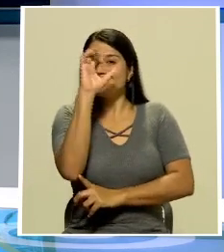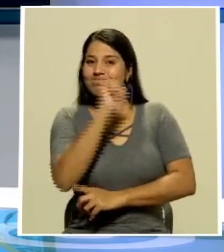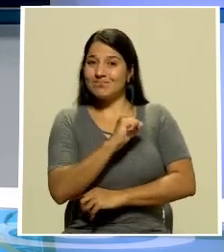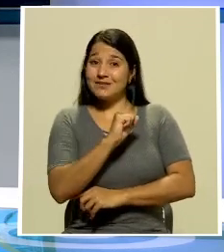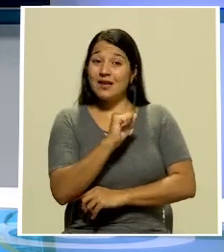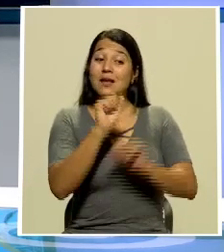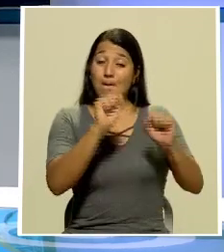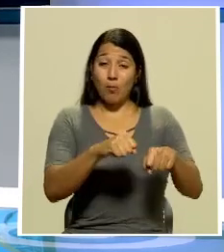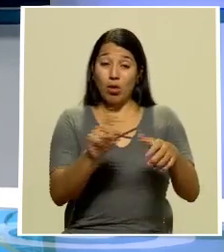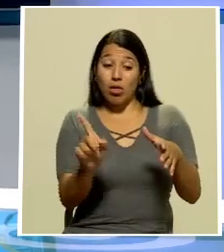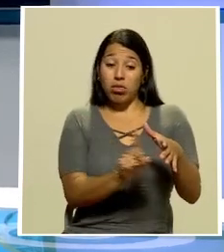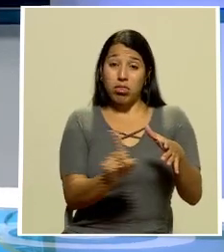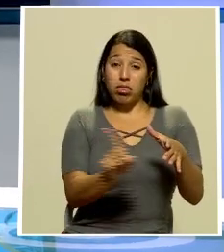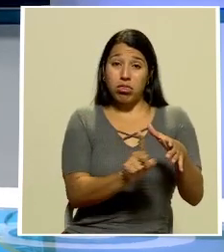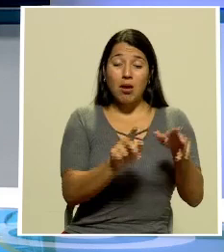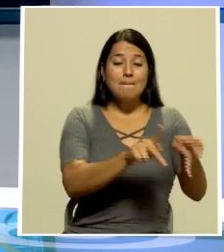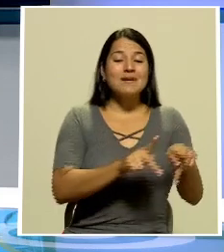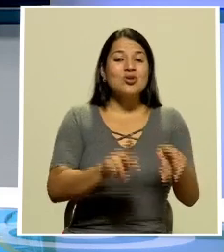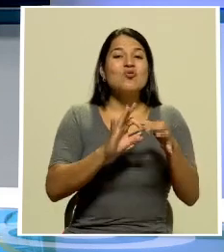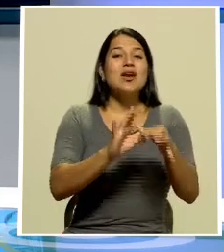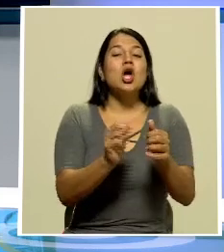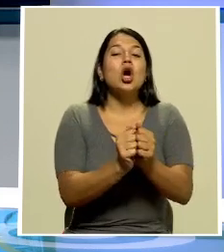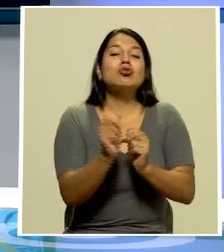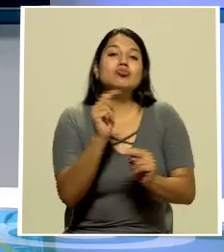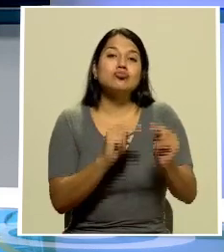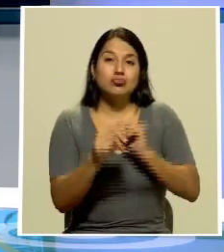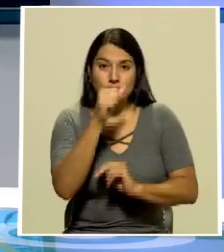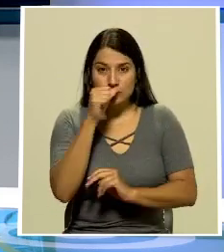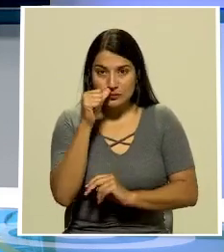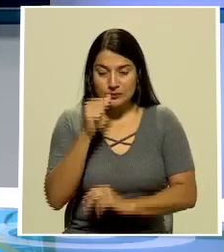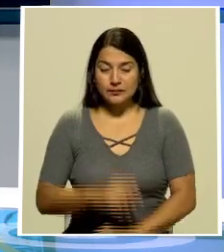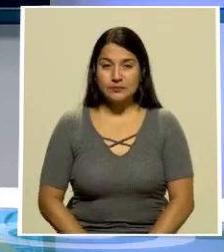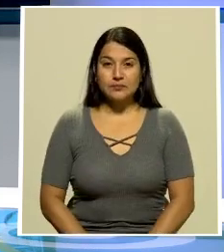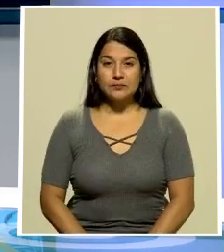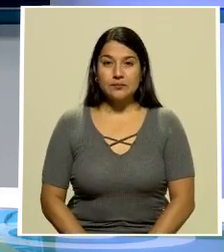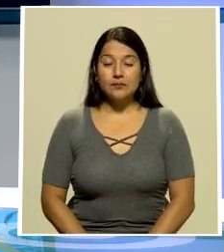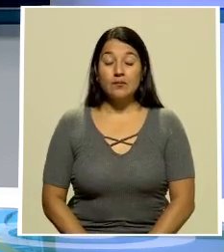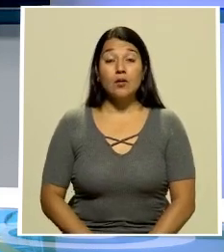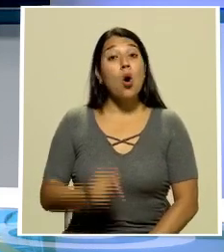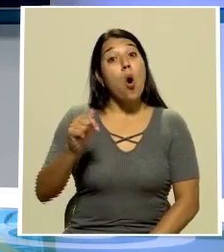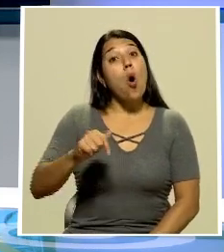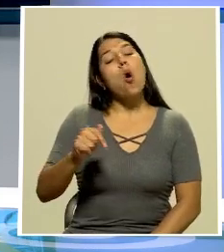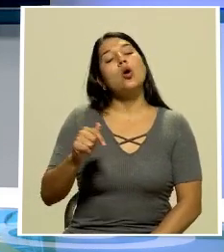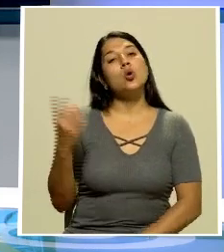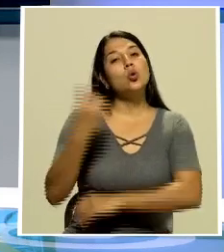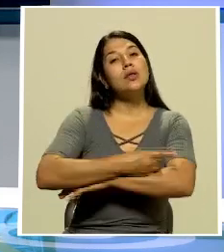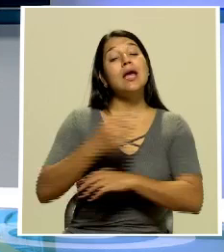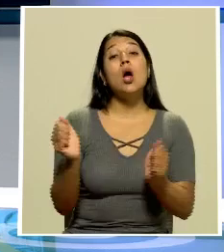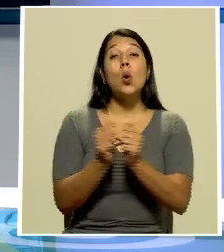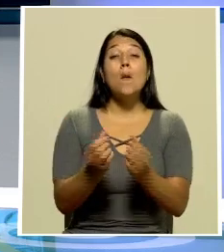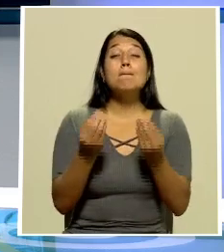el narcotráfico entre los grupos de manifestantes. Una jornada noticiosa